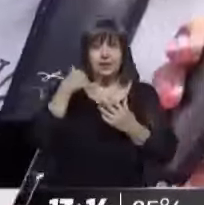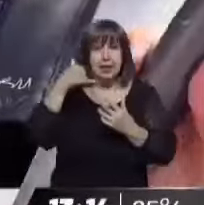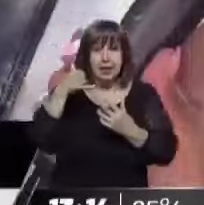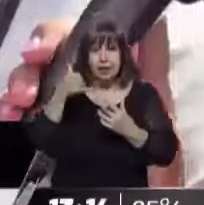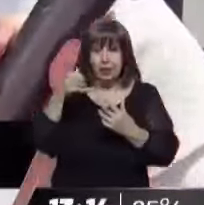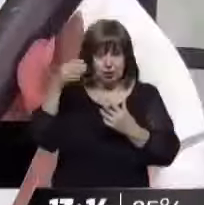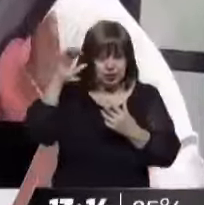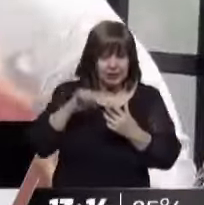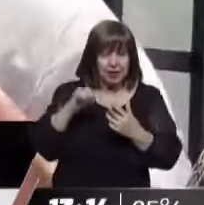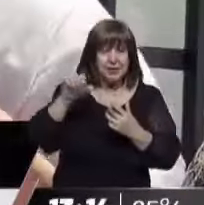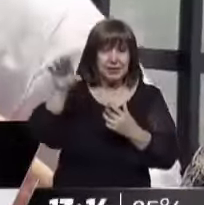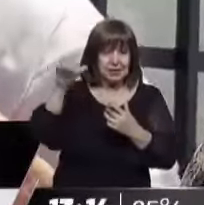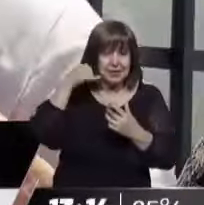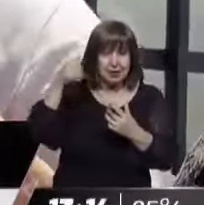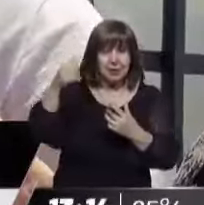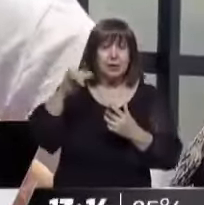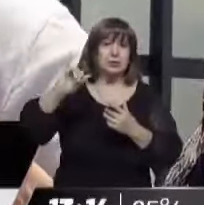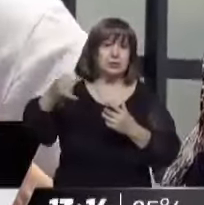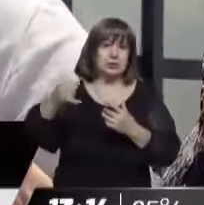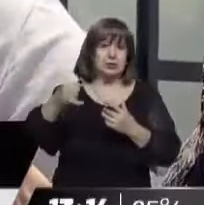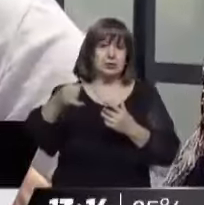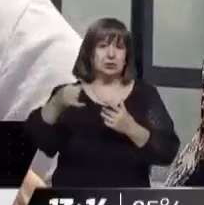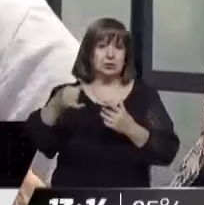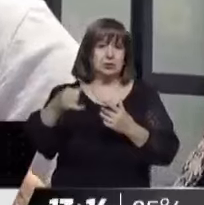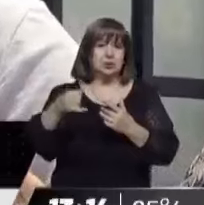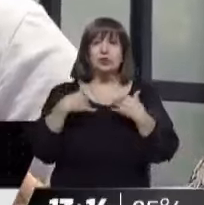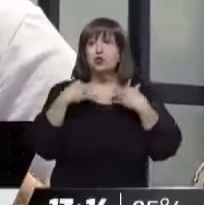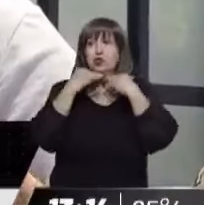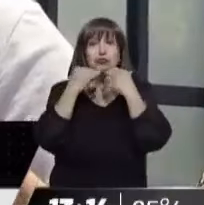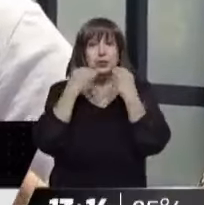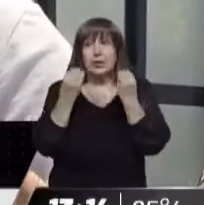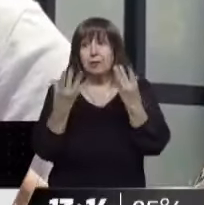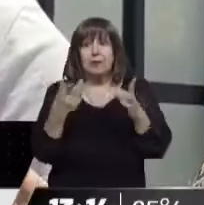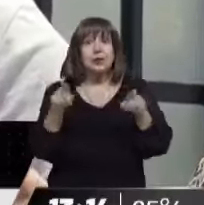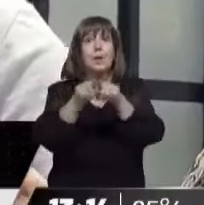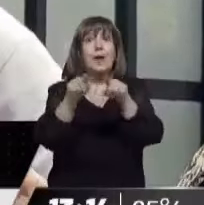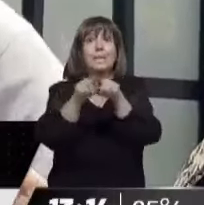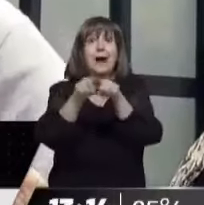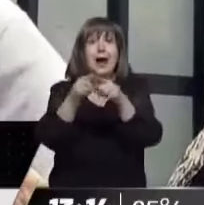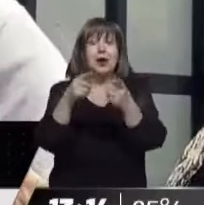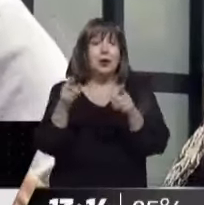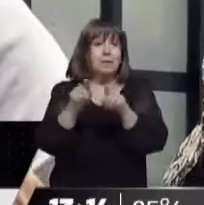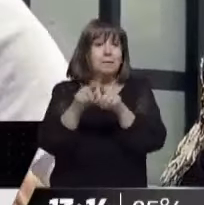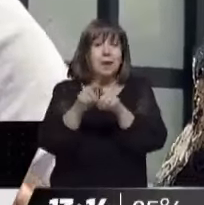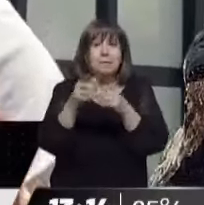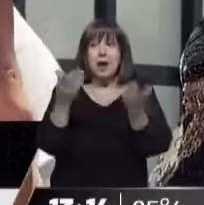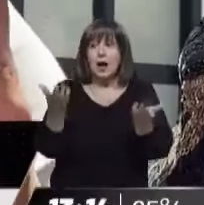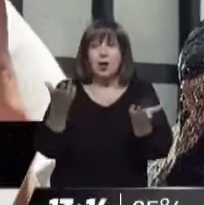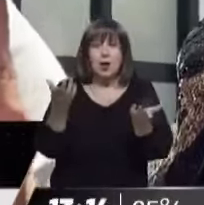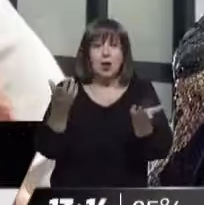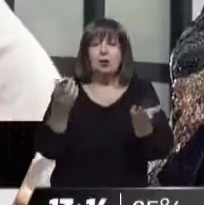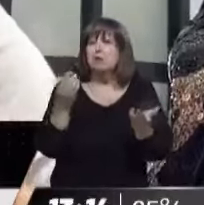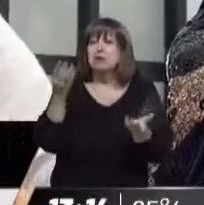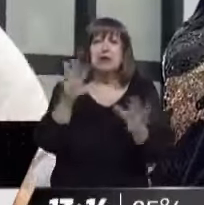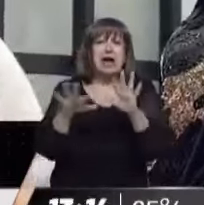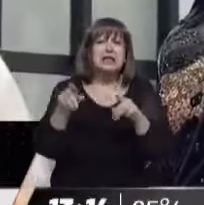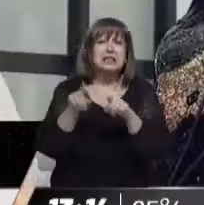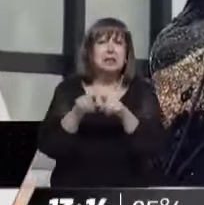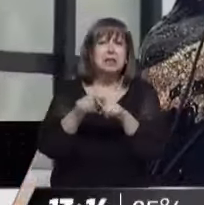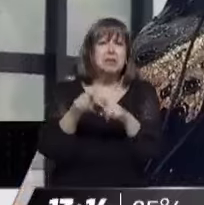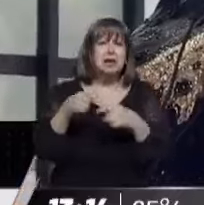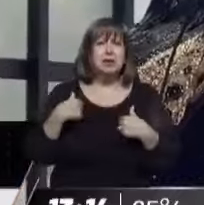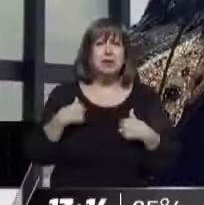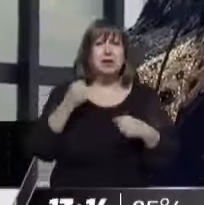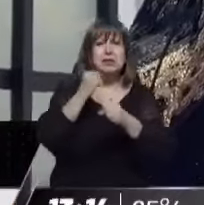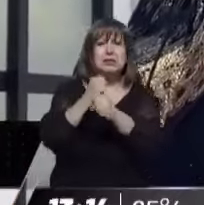allanamiento acá en la vivienda de tu hermano? Correcto, y no sé qué ha pasado. Mi hermano no... ¿Qué se dedica tu hermano? Mi hermano trabaja